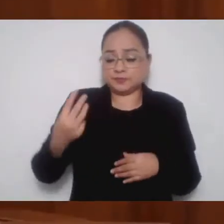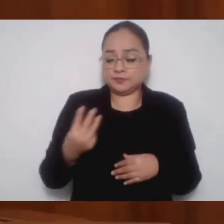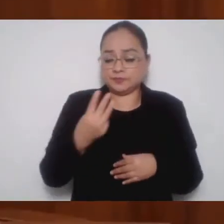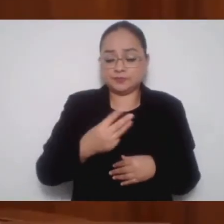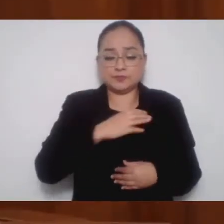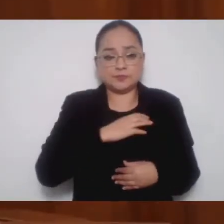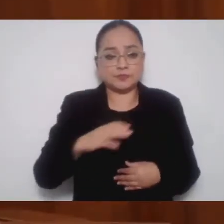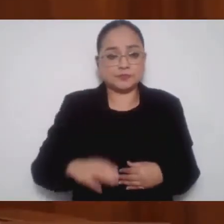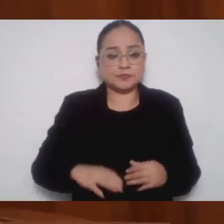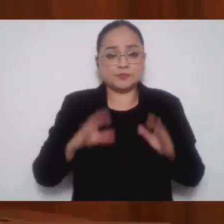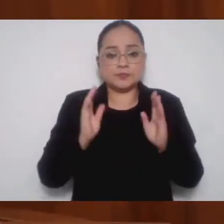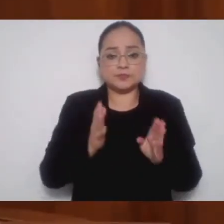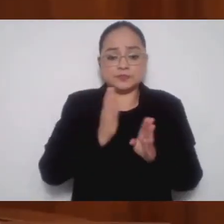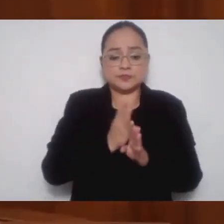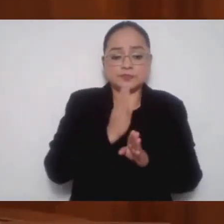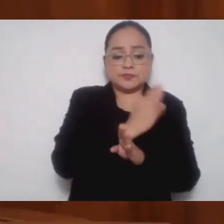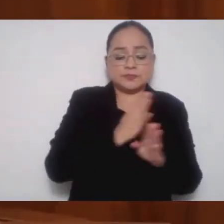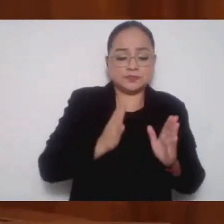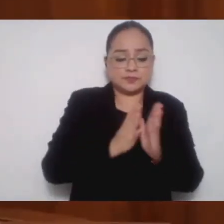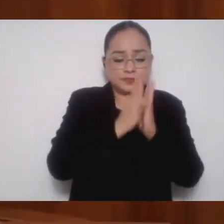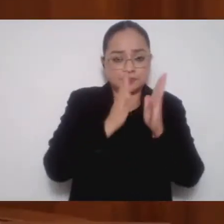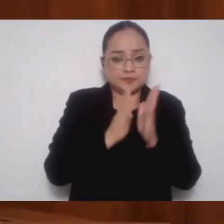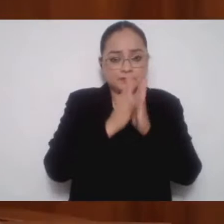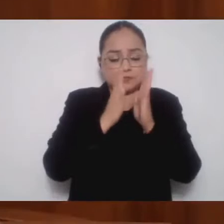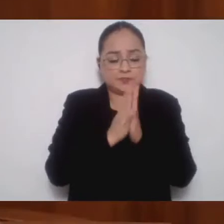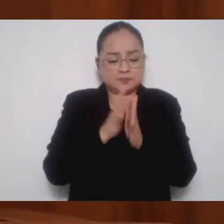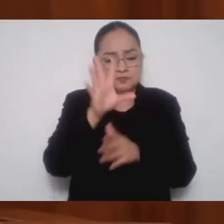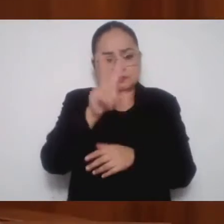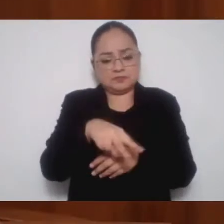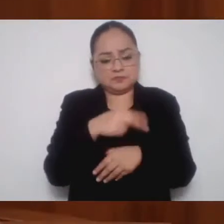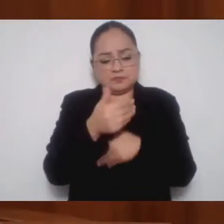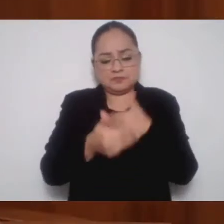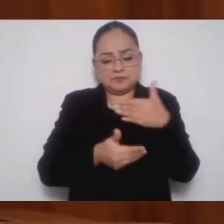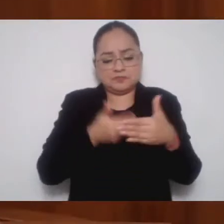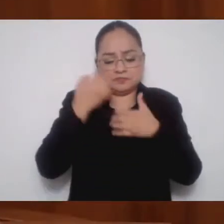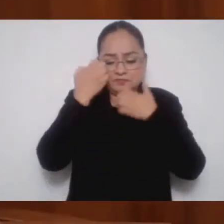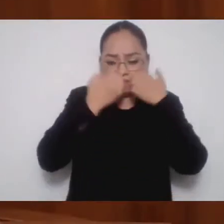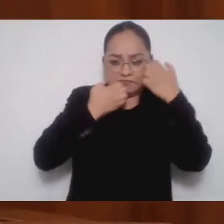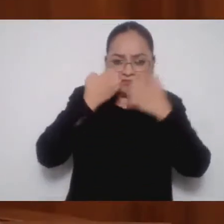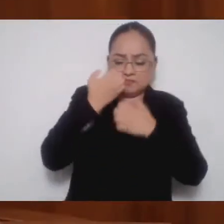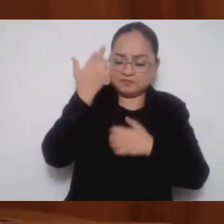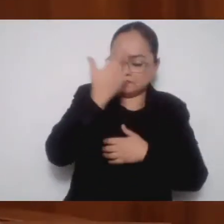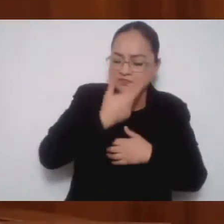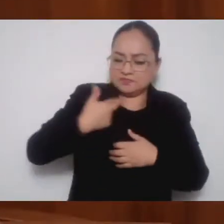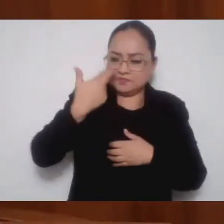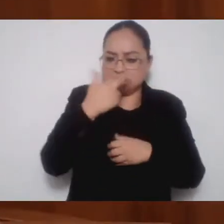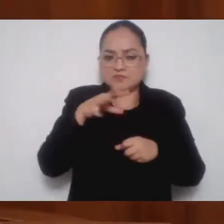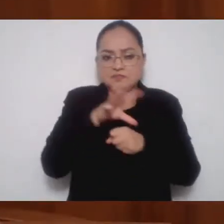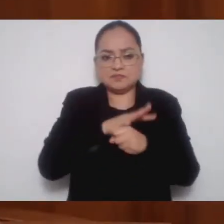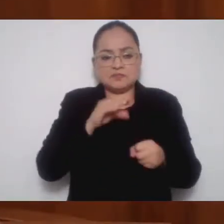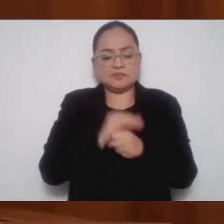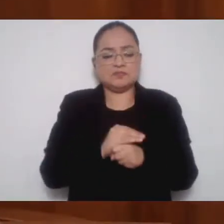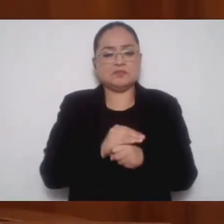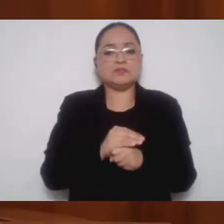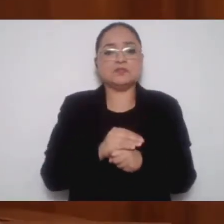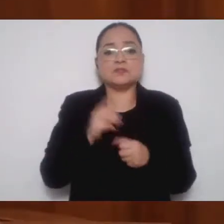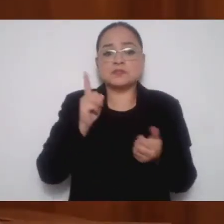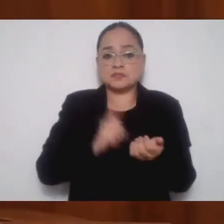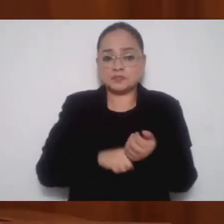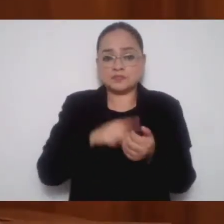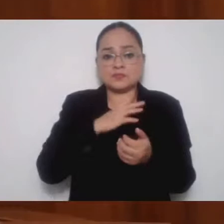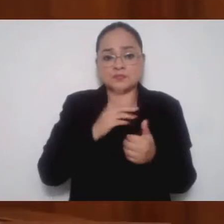terna han participado en un cuidadoso y amplio proceso de análisis en el que fueron